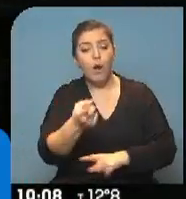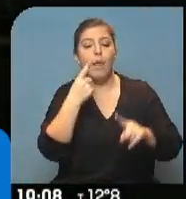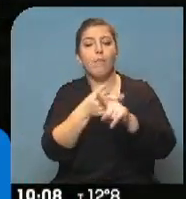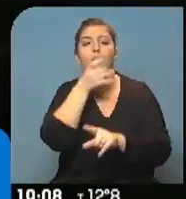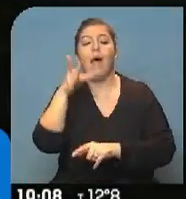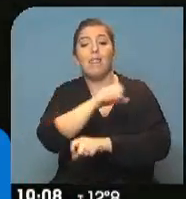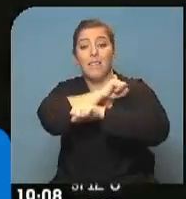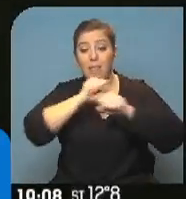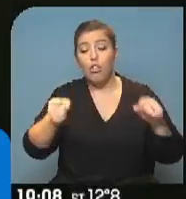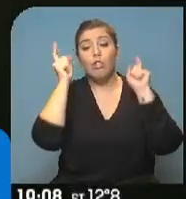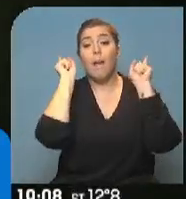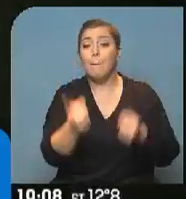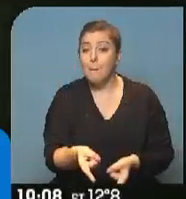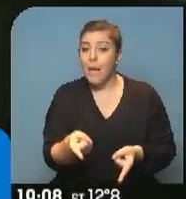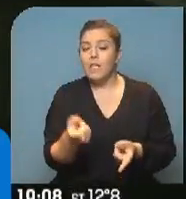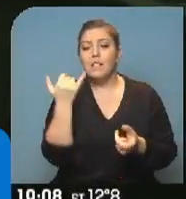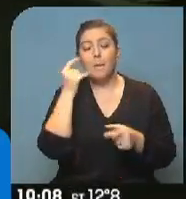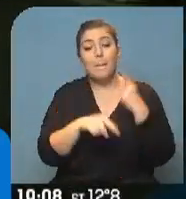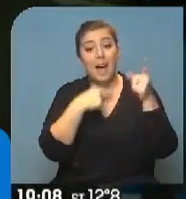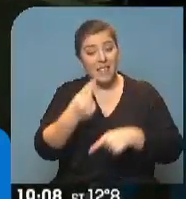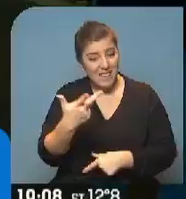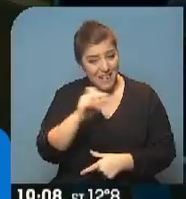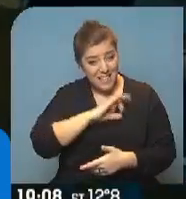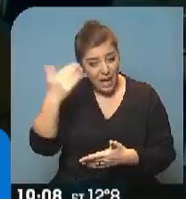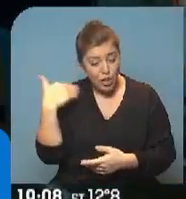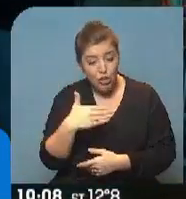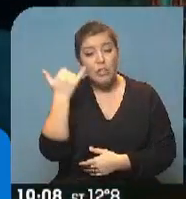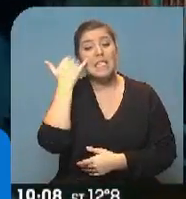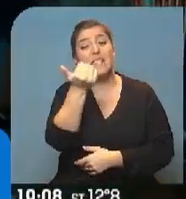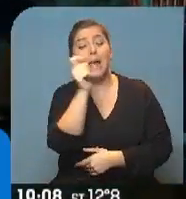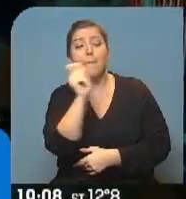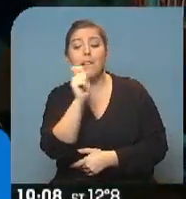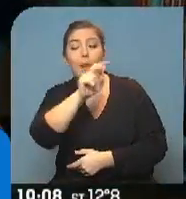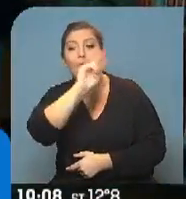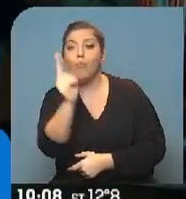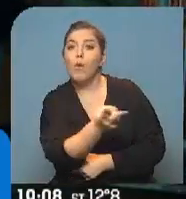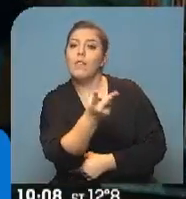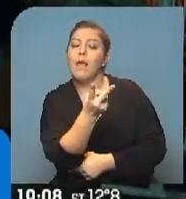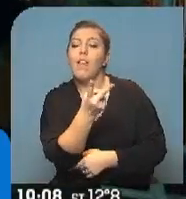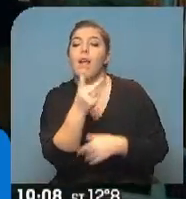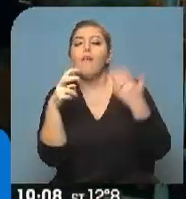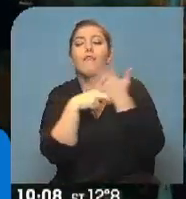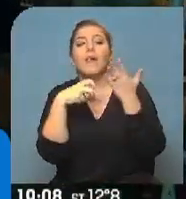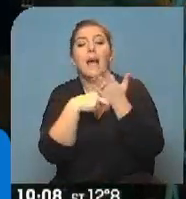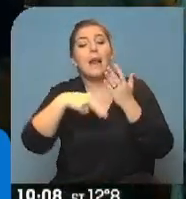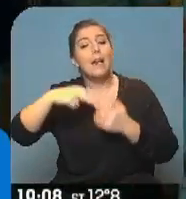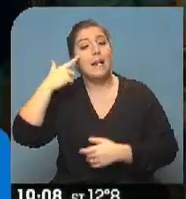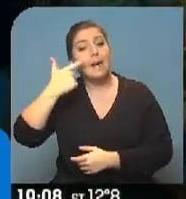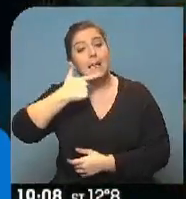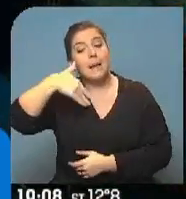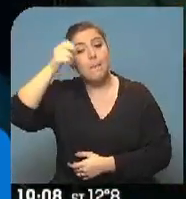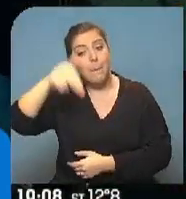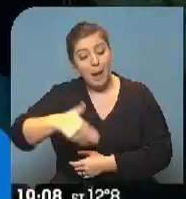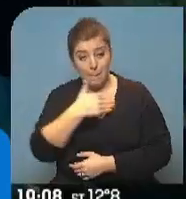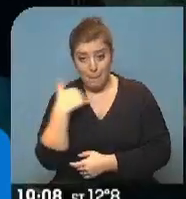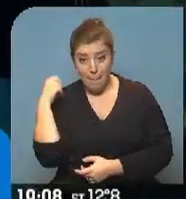además al cumplirse también mañana tres años y seis meses de la muerte del fiscal alberto nisman su madre salga al funk él